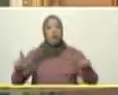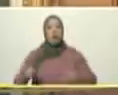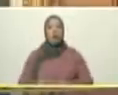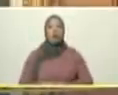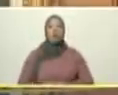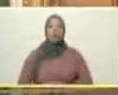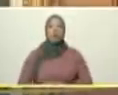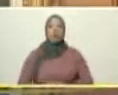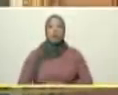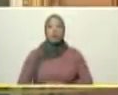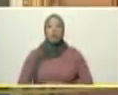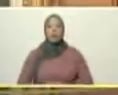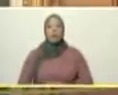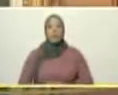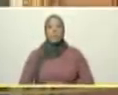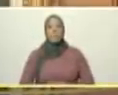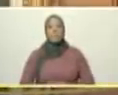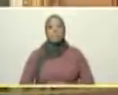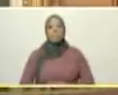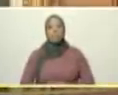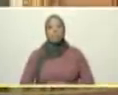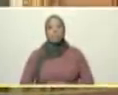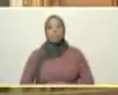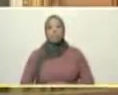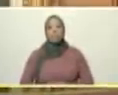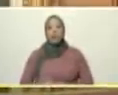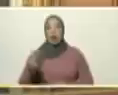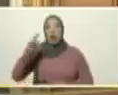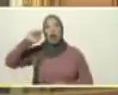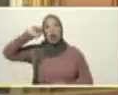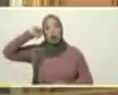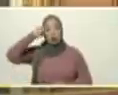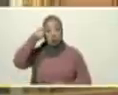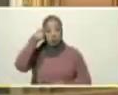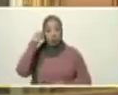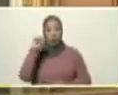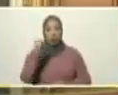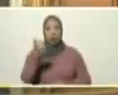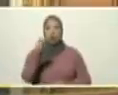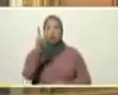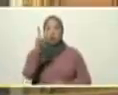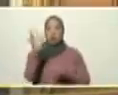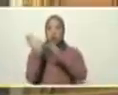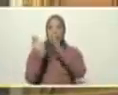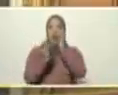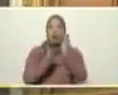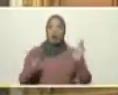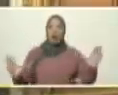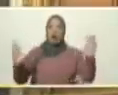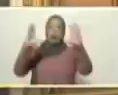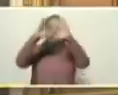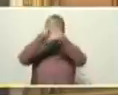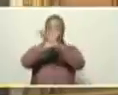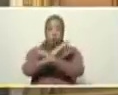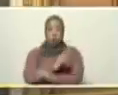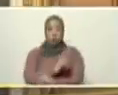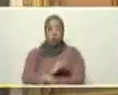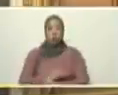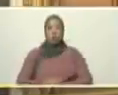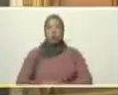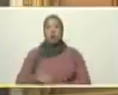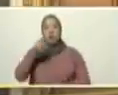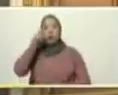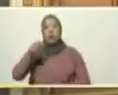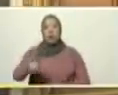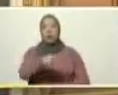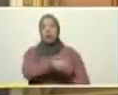Yo recuerdo ese día, 12 de abril en la noche, recuerdo que en todo el país,